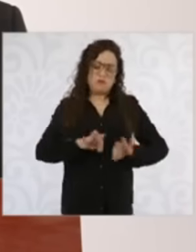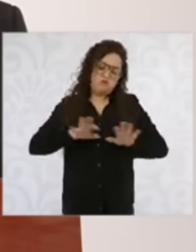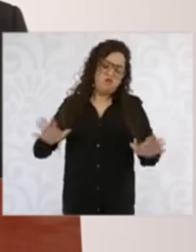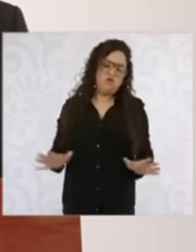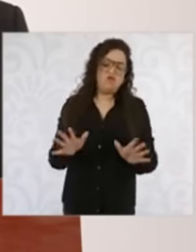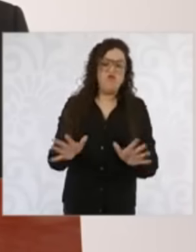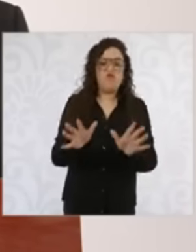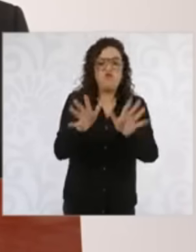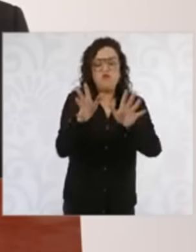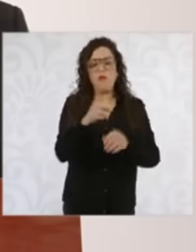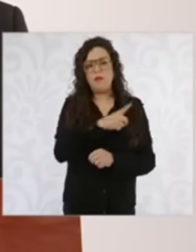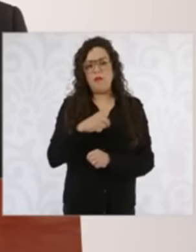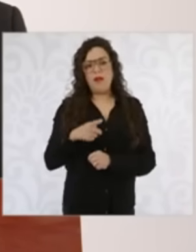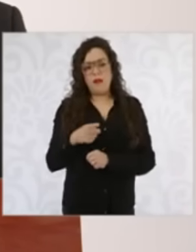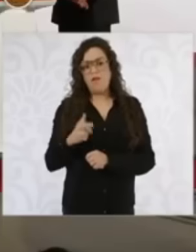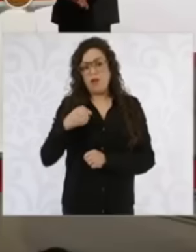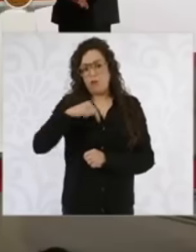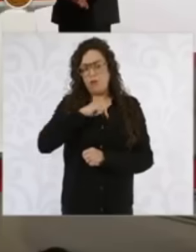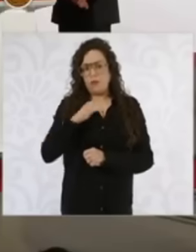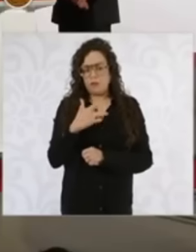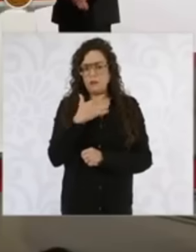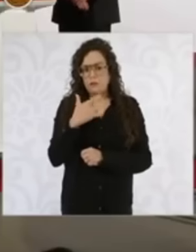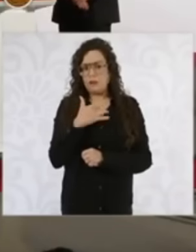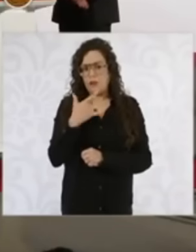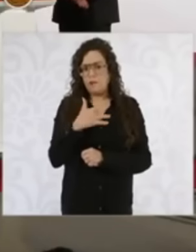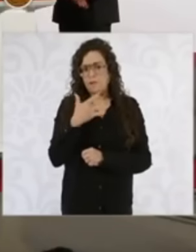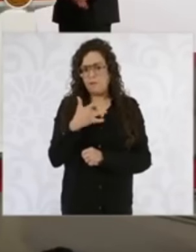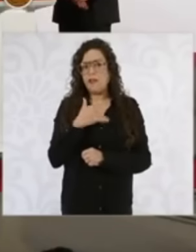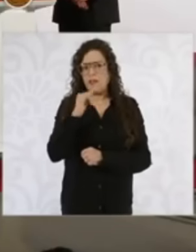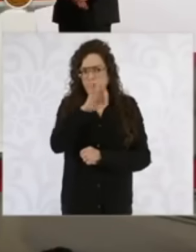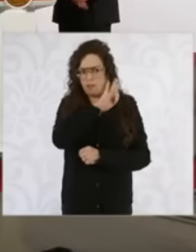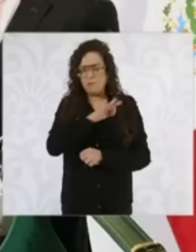nos ubicamos como el primer país